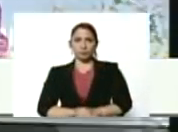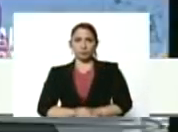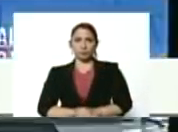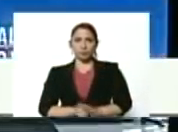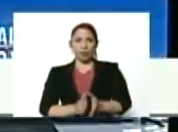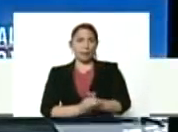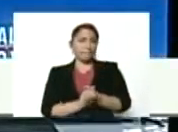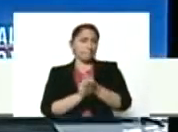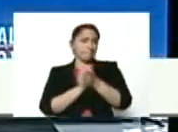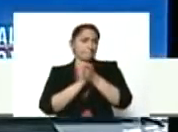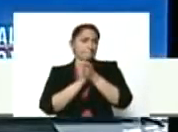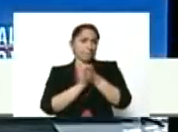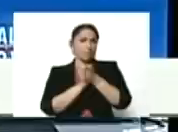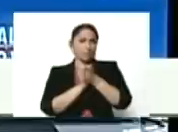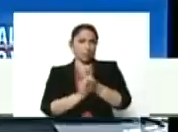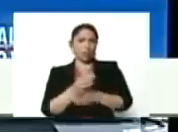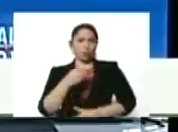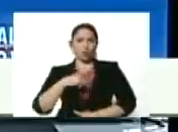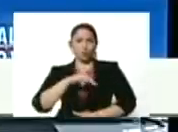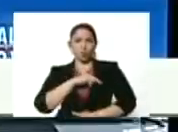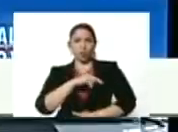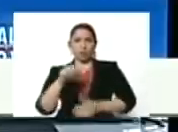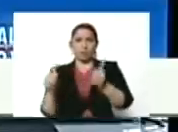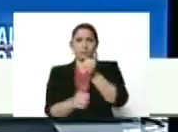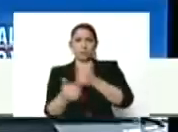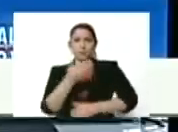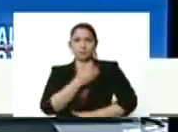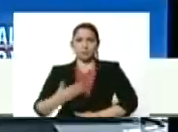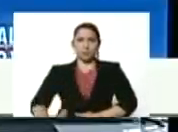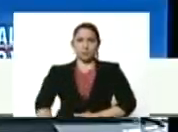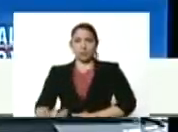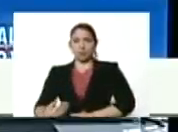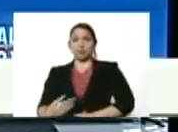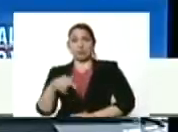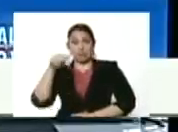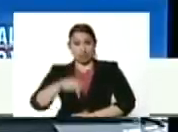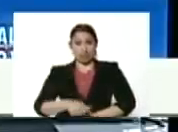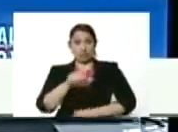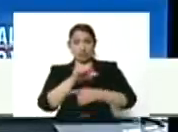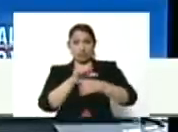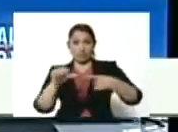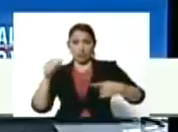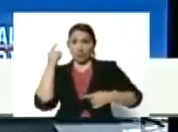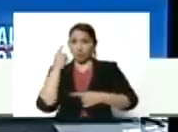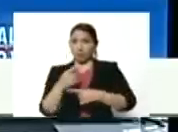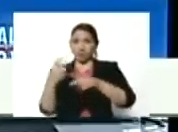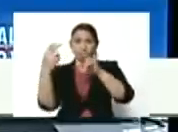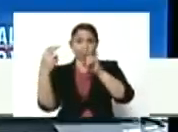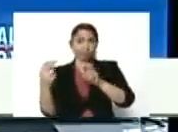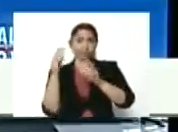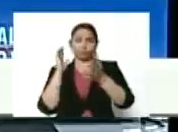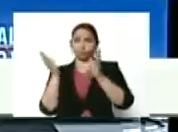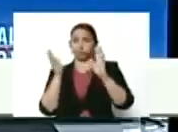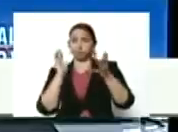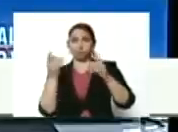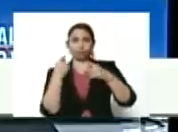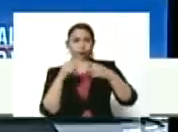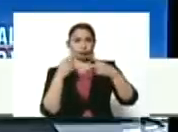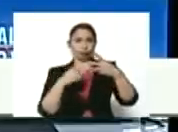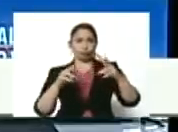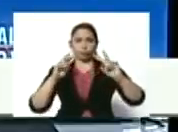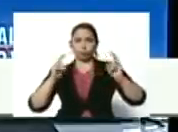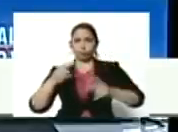nuestra vicepresidenta. Esta semana debe hablar con Tedros, la vicepresidenta, para varios temas. Siempre estamos